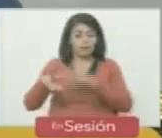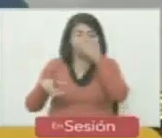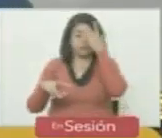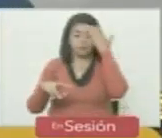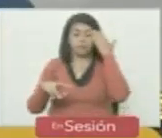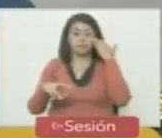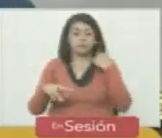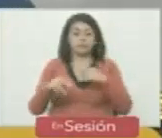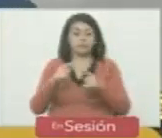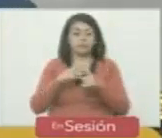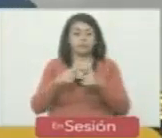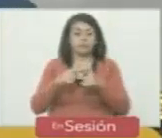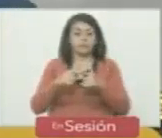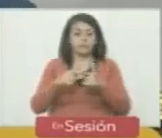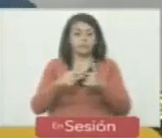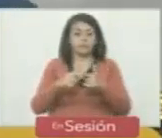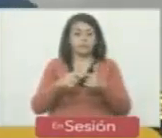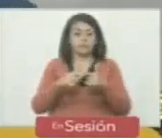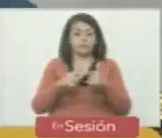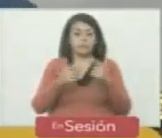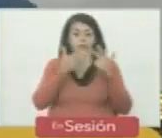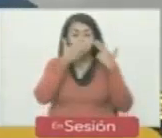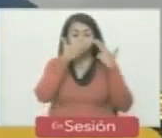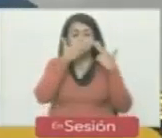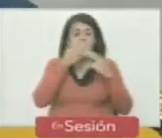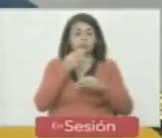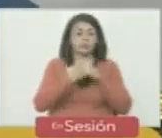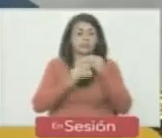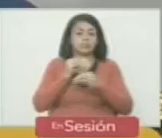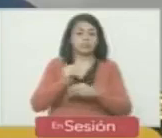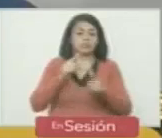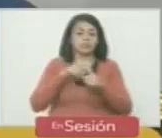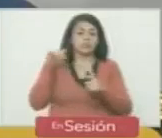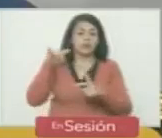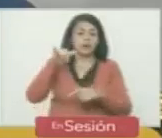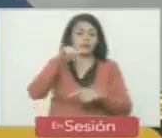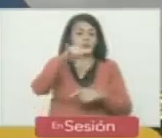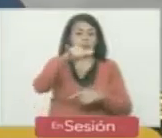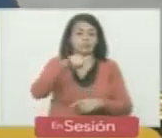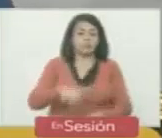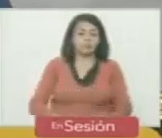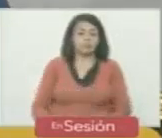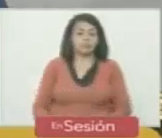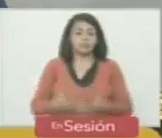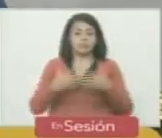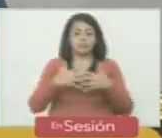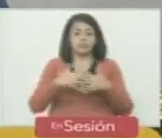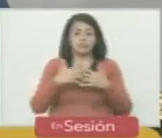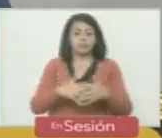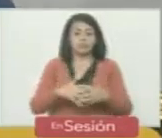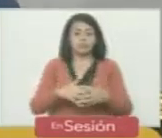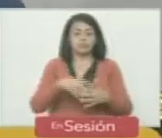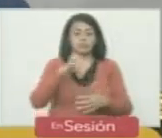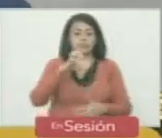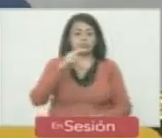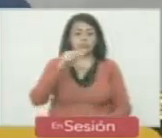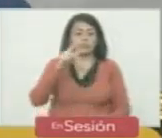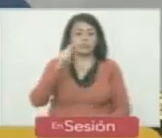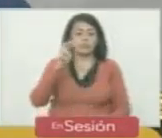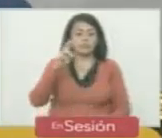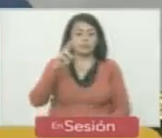asunto del secuestro vulgar a que fue sometido un avión perteneciente a la empresa Entrasur